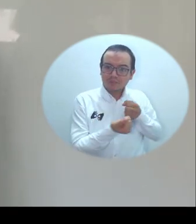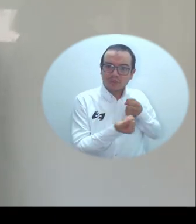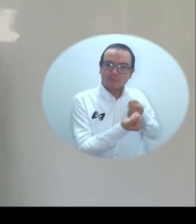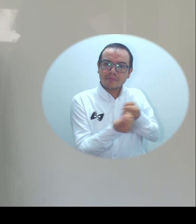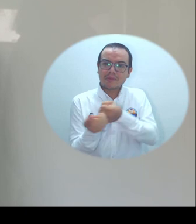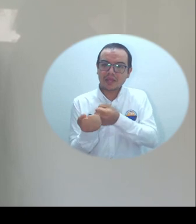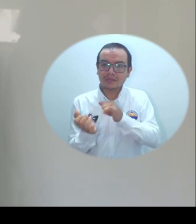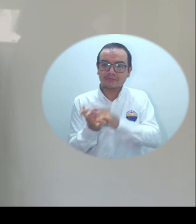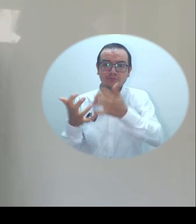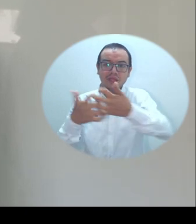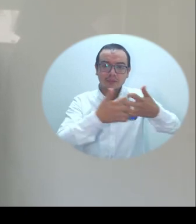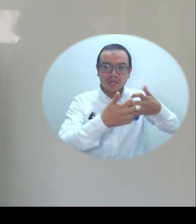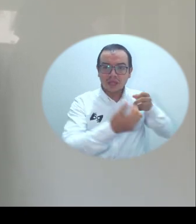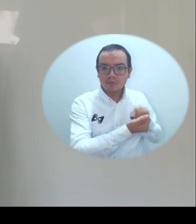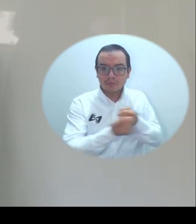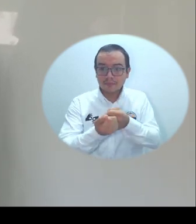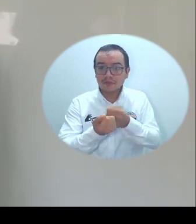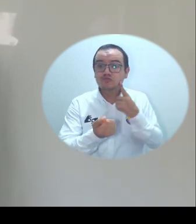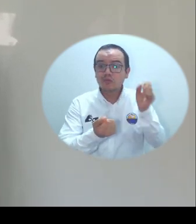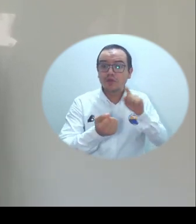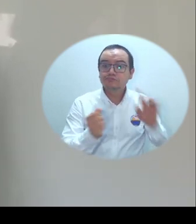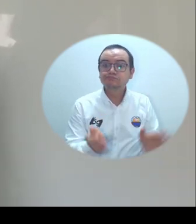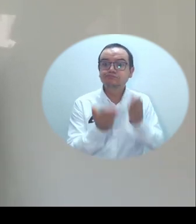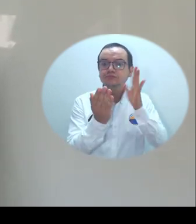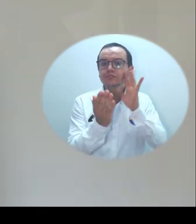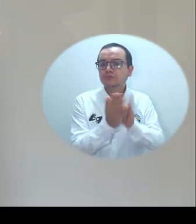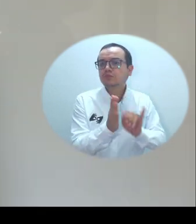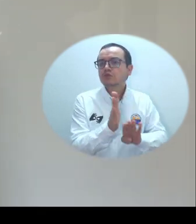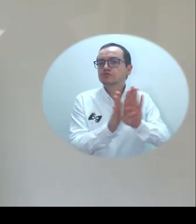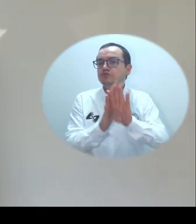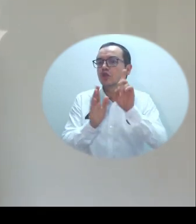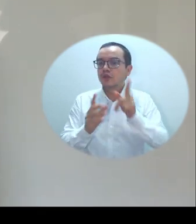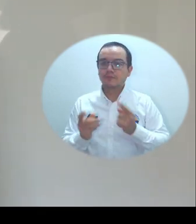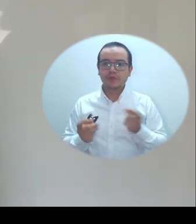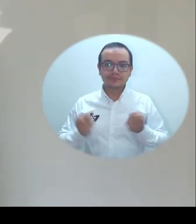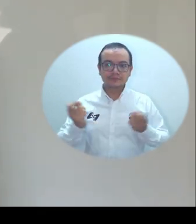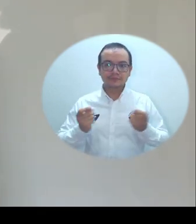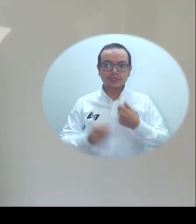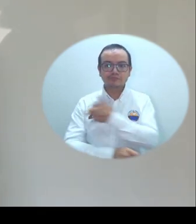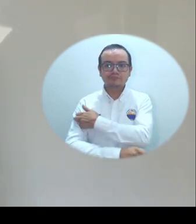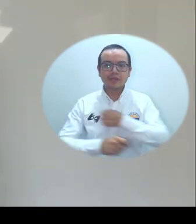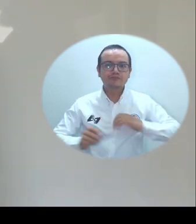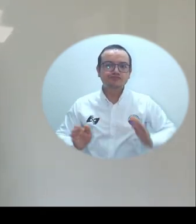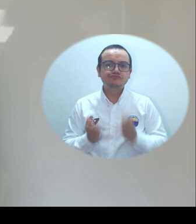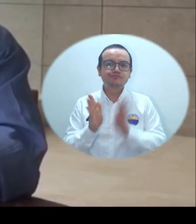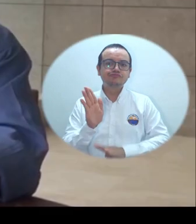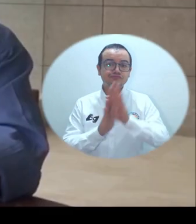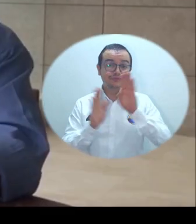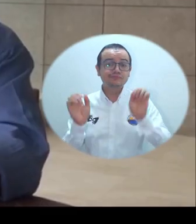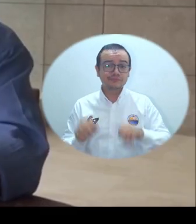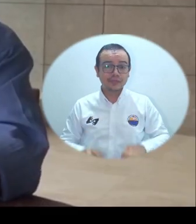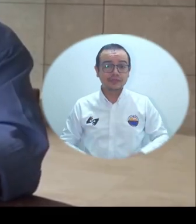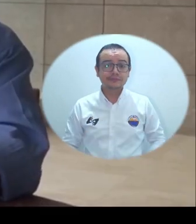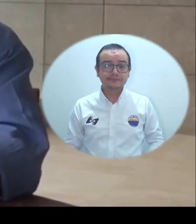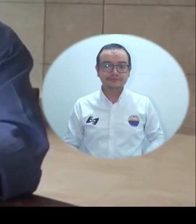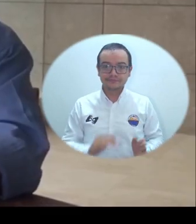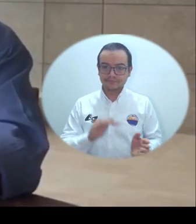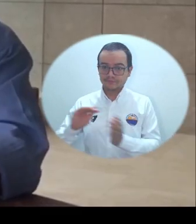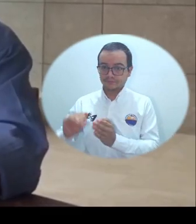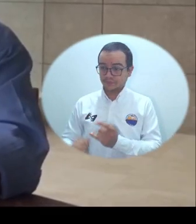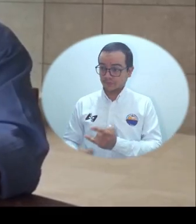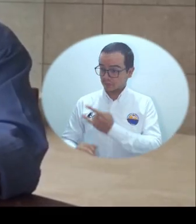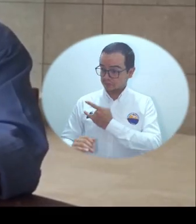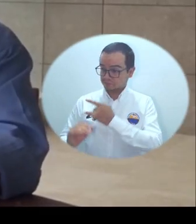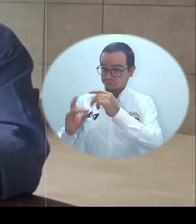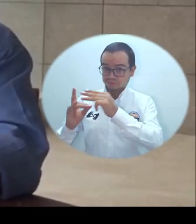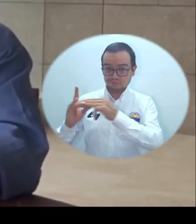la única manera de reactivar la economía, una de las maneras de reactivar la economía, es la única manera de que podamos salir adelante. El alma mater, que un